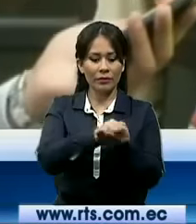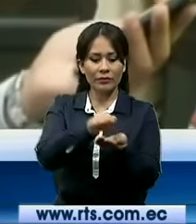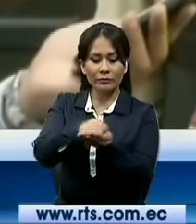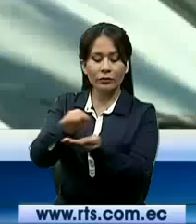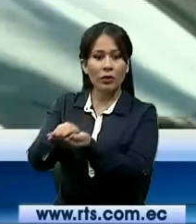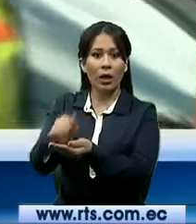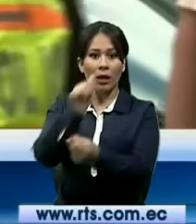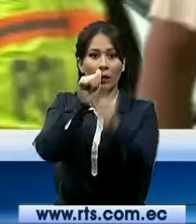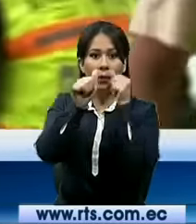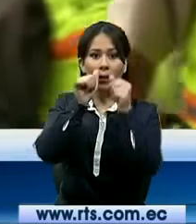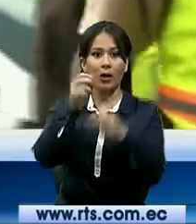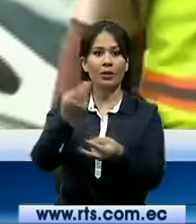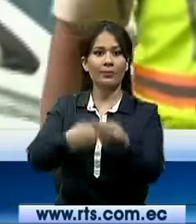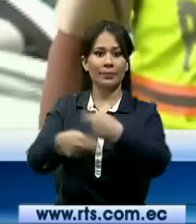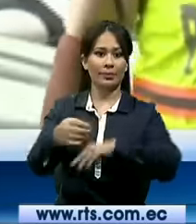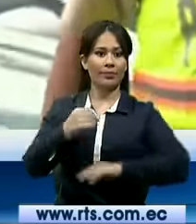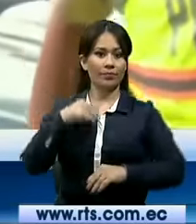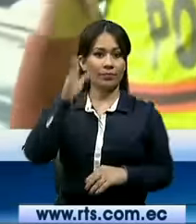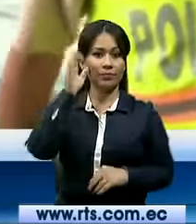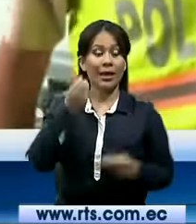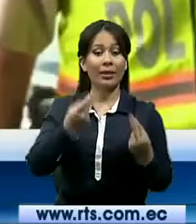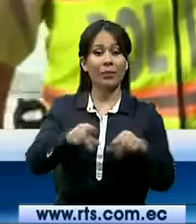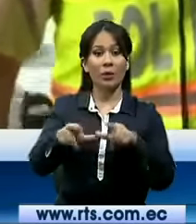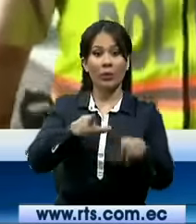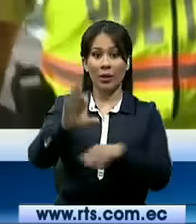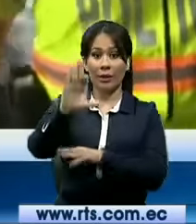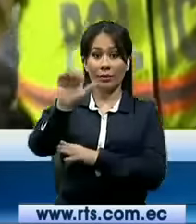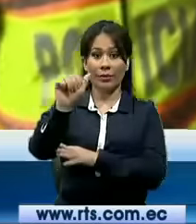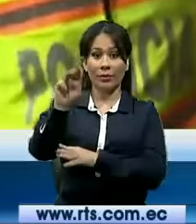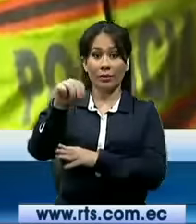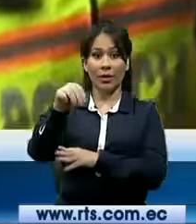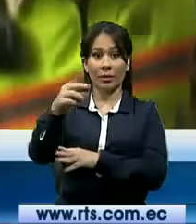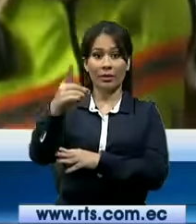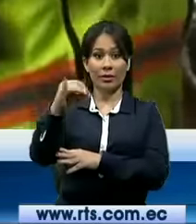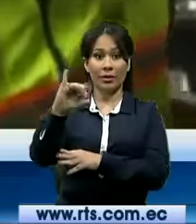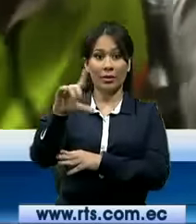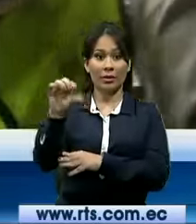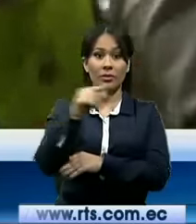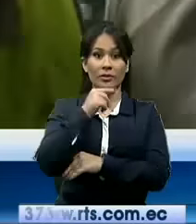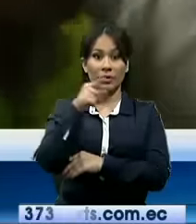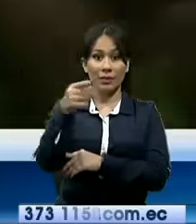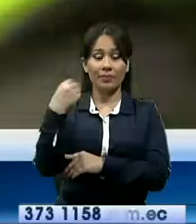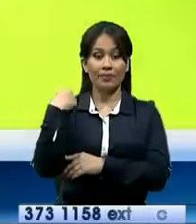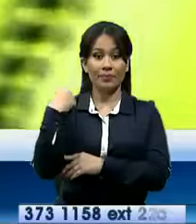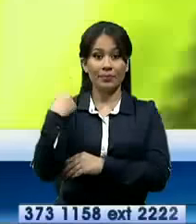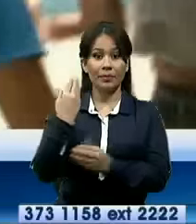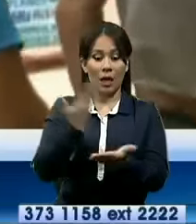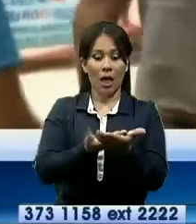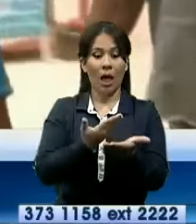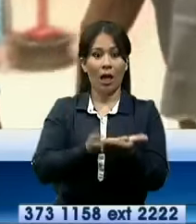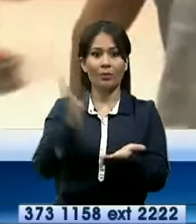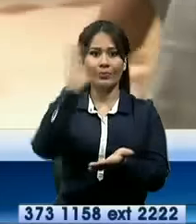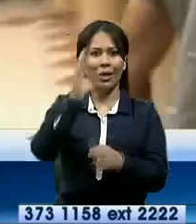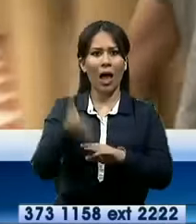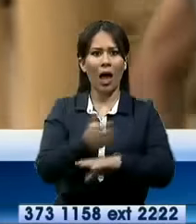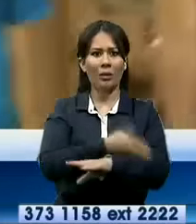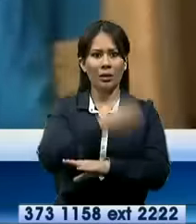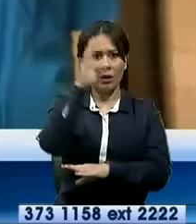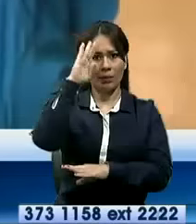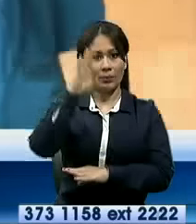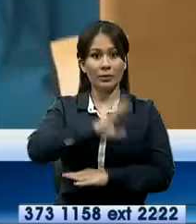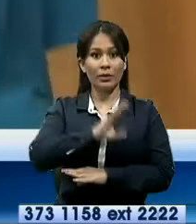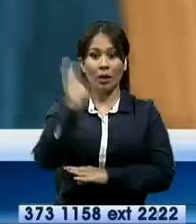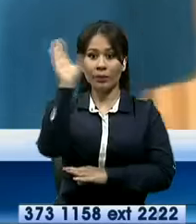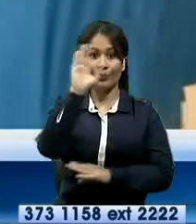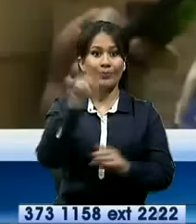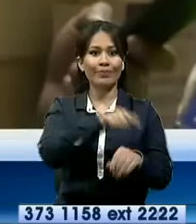del mercado. Mientras en el sector de Tambillo fueron capturados tres sujetos, uno de ellos con boleta de detención vigente, estaba buscado por el presunto